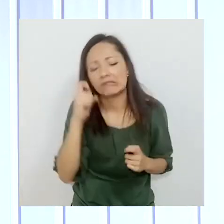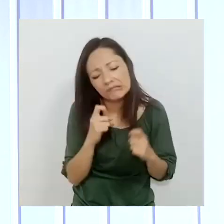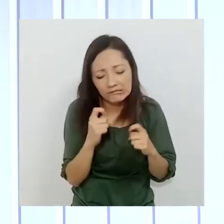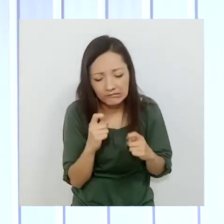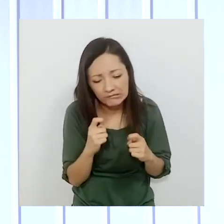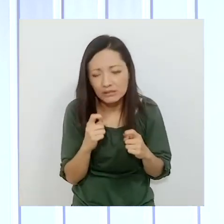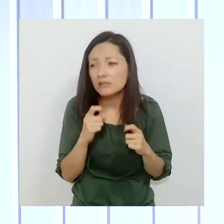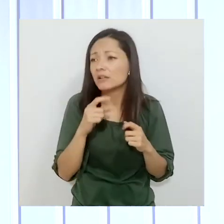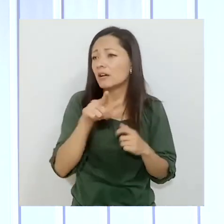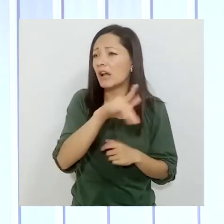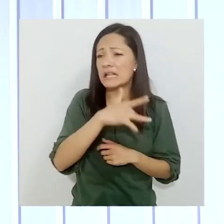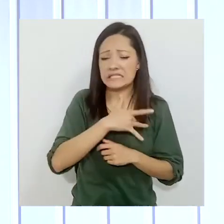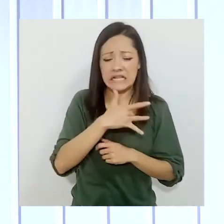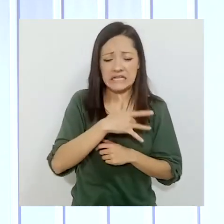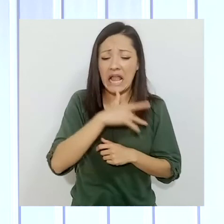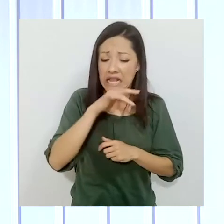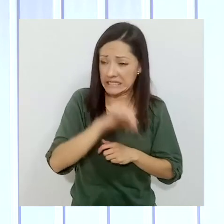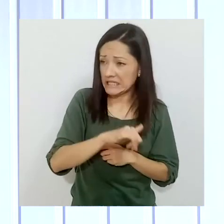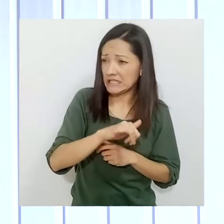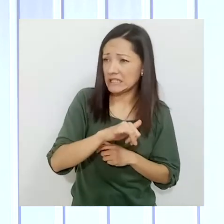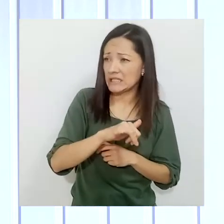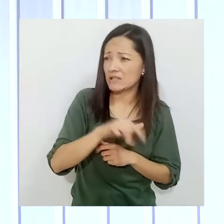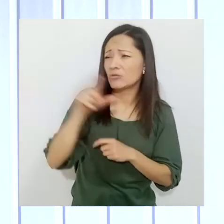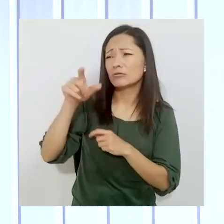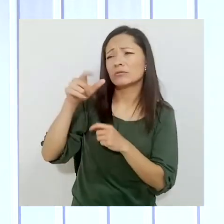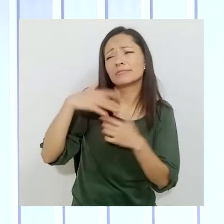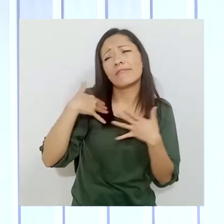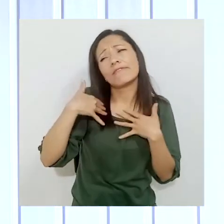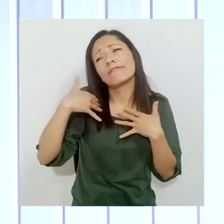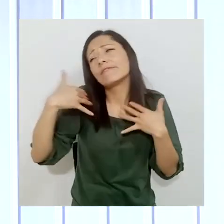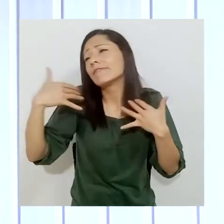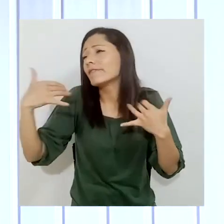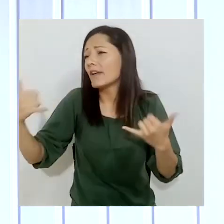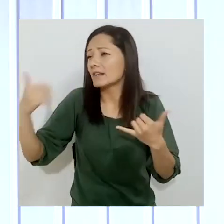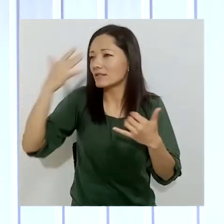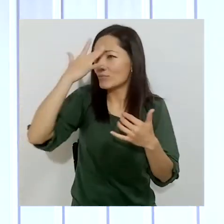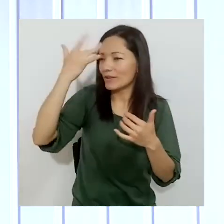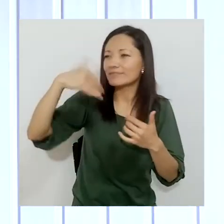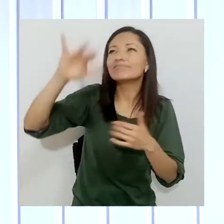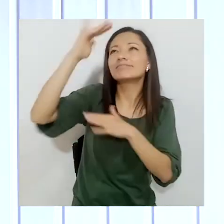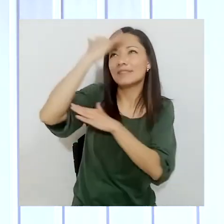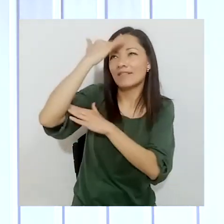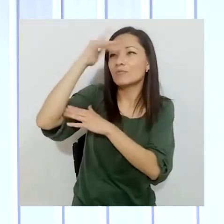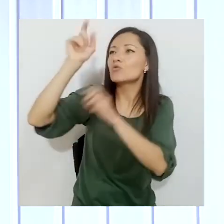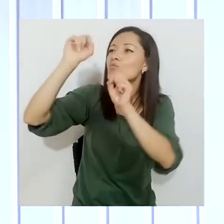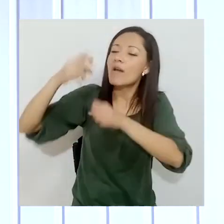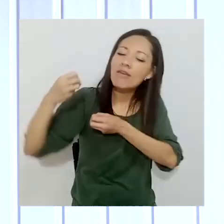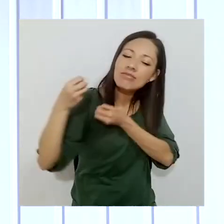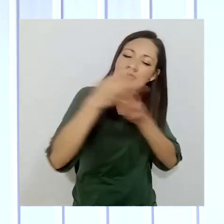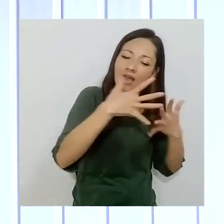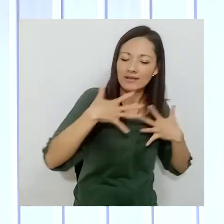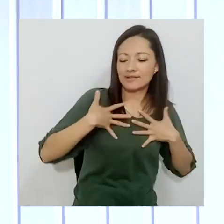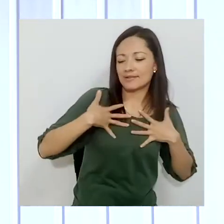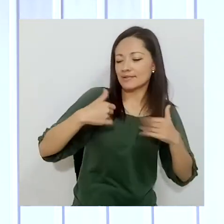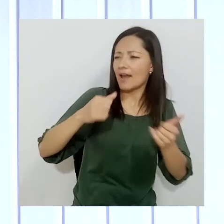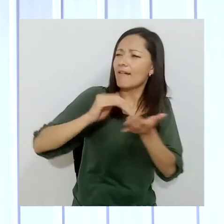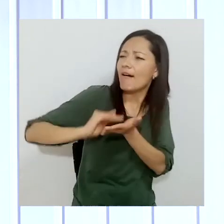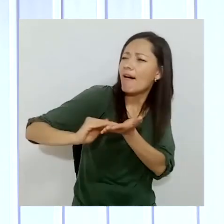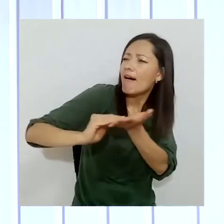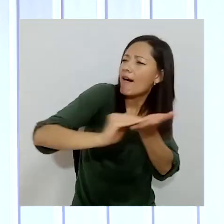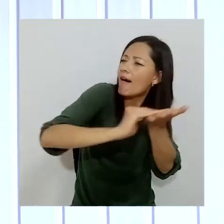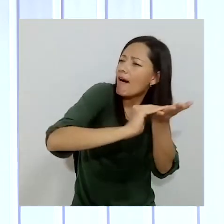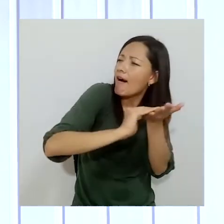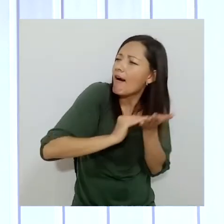si nos sentimos así, bienaventurados, porque sabemos que tú vas a poder sanar, obrar, reparar,